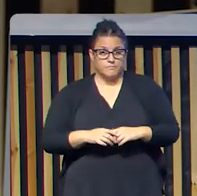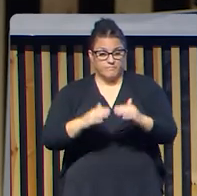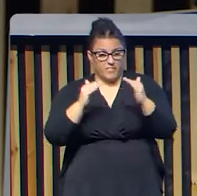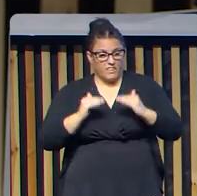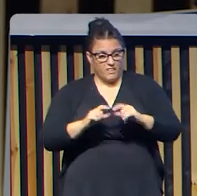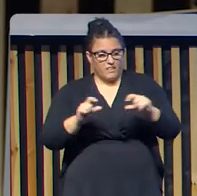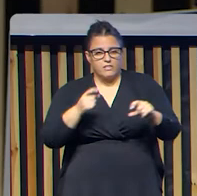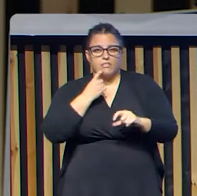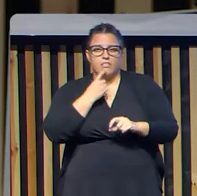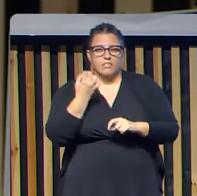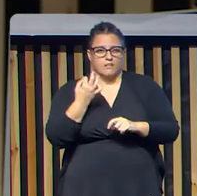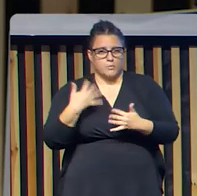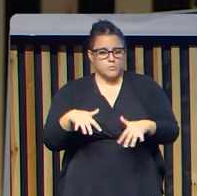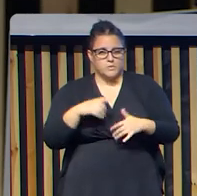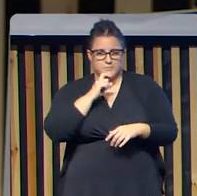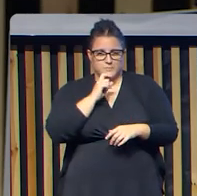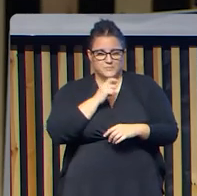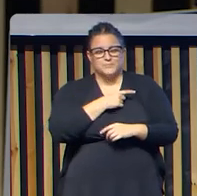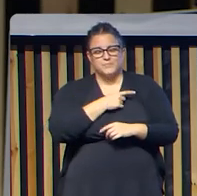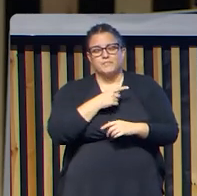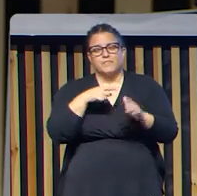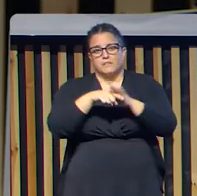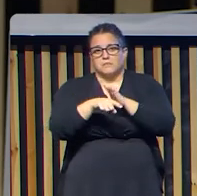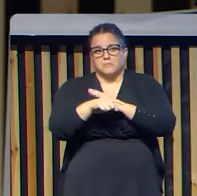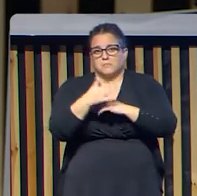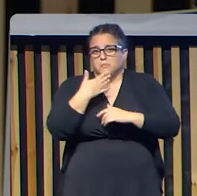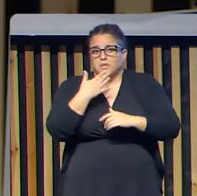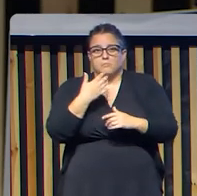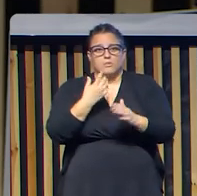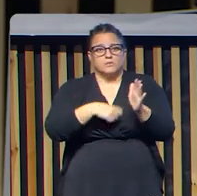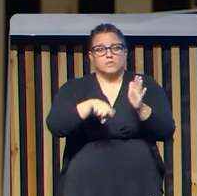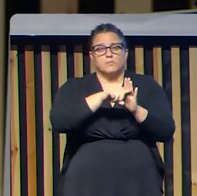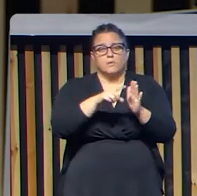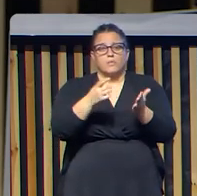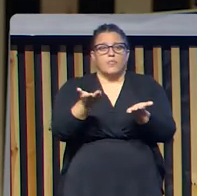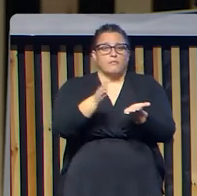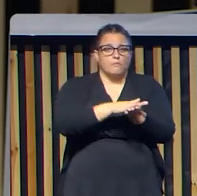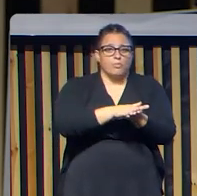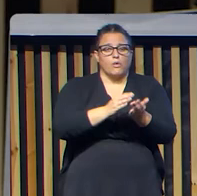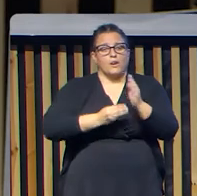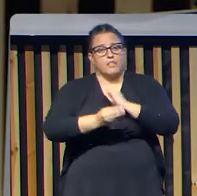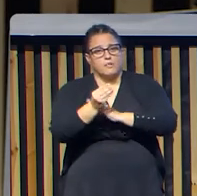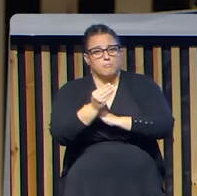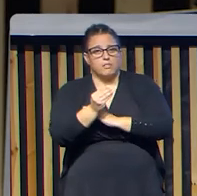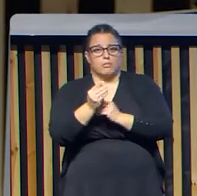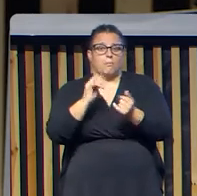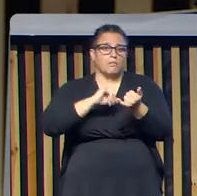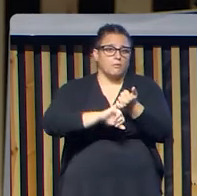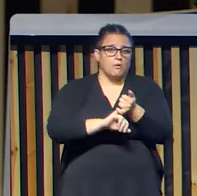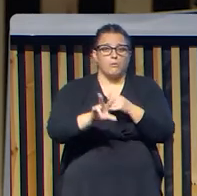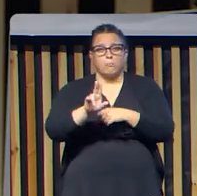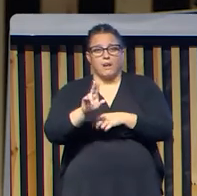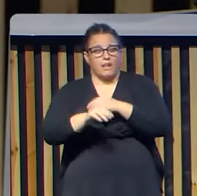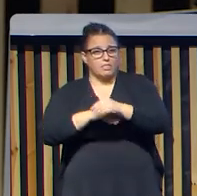debajo y es los trámites habituales como la inscripción de defunción de nacimiento matrimonio o pareja de hecho la solicitud del dni